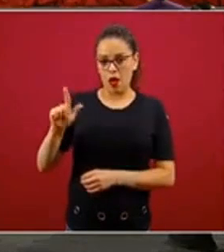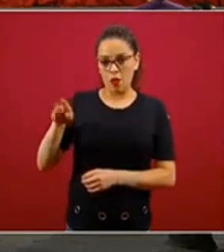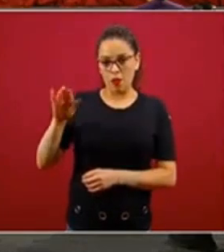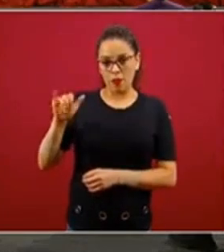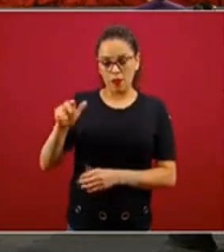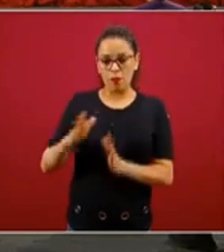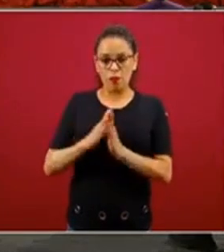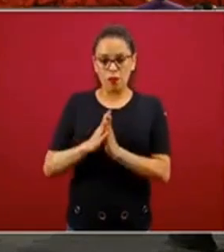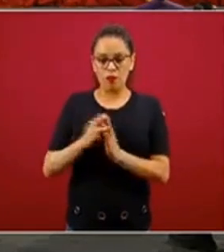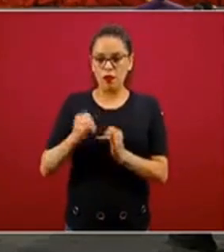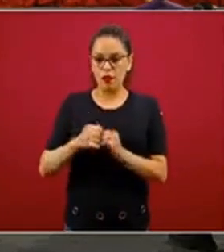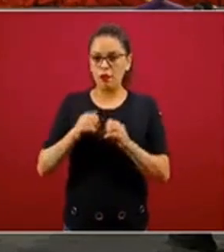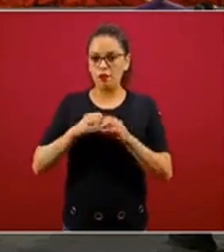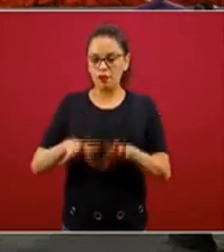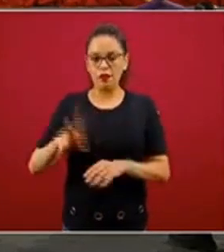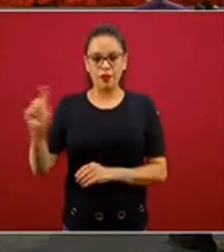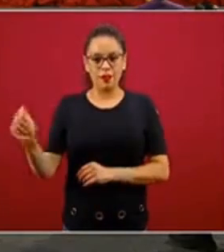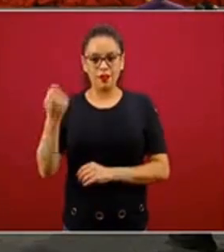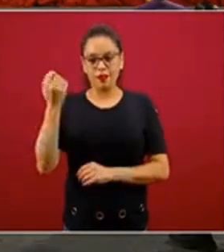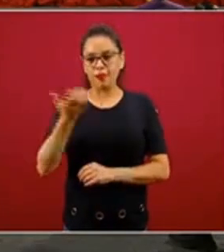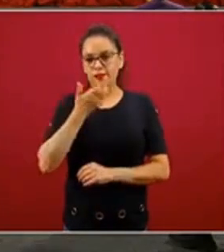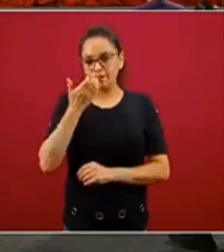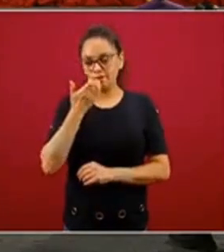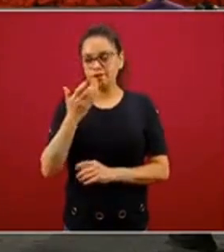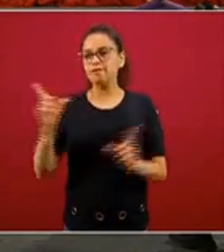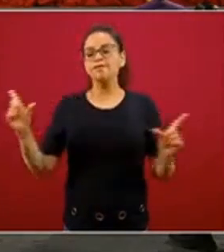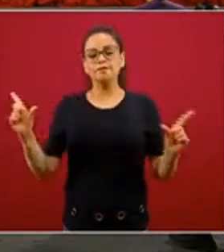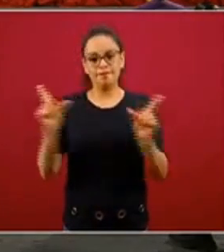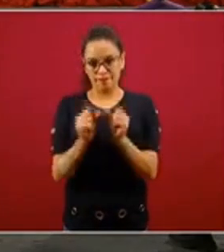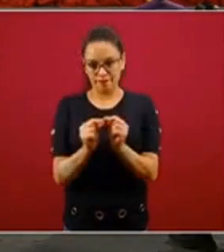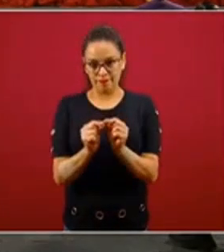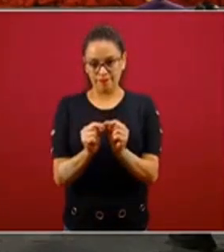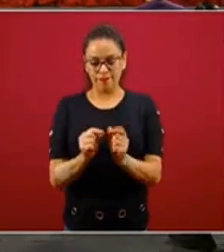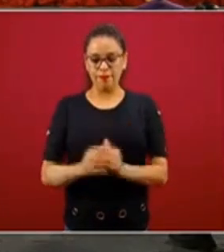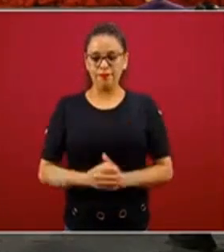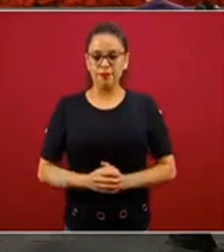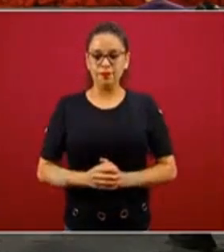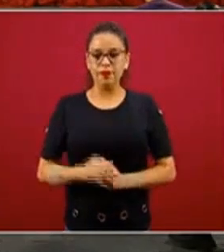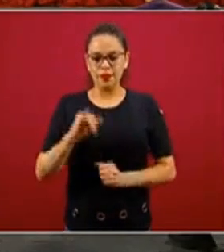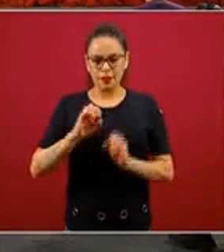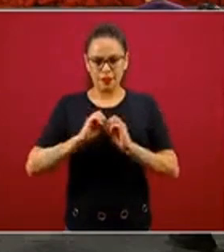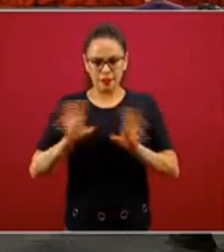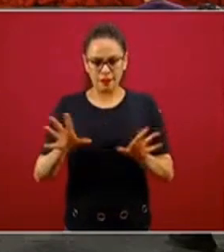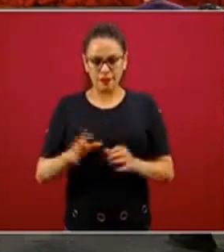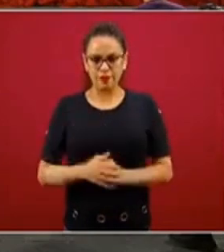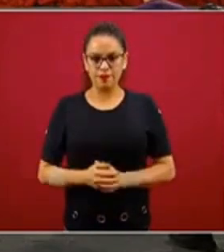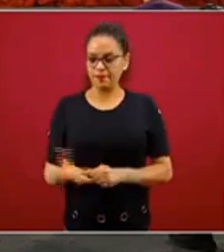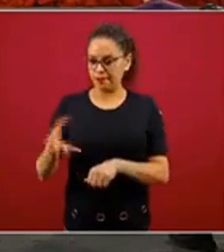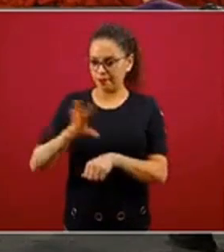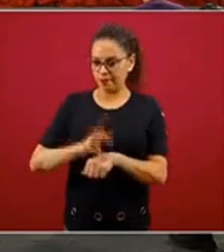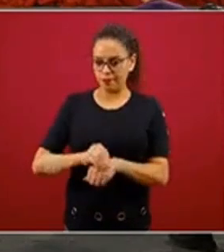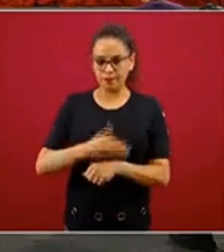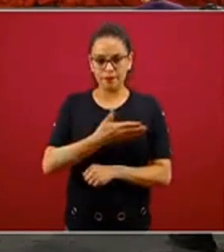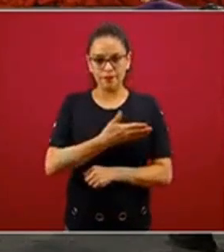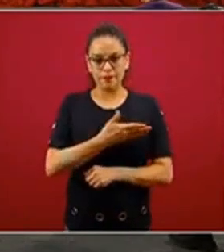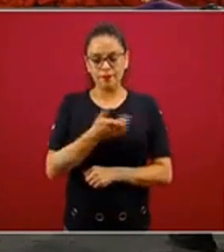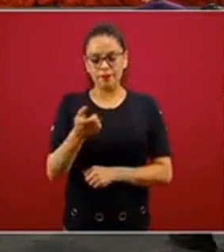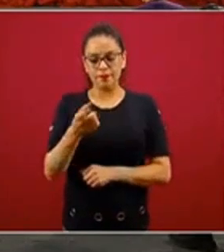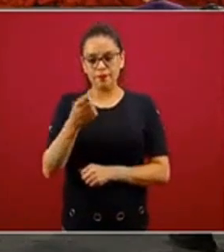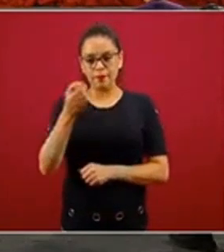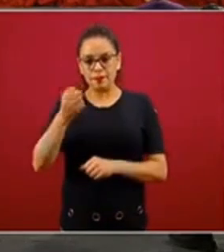informe técnico de manera sintética. Claro que sí. Con su permiso, señor secretario,